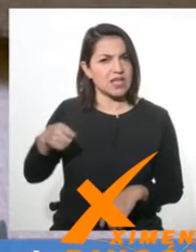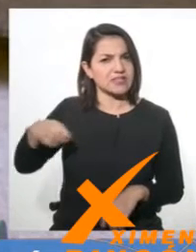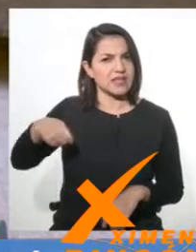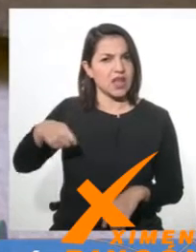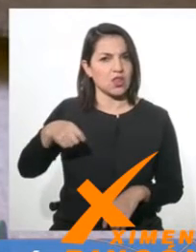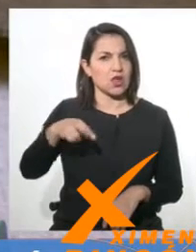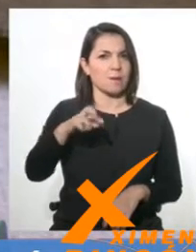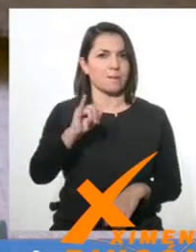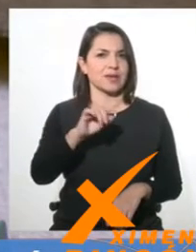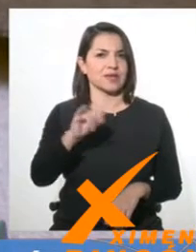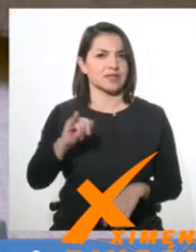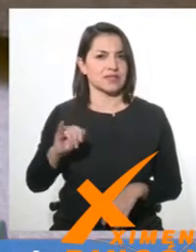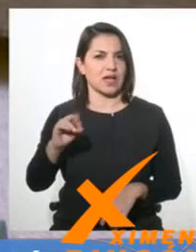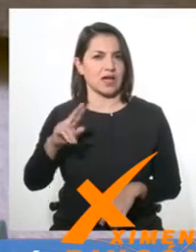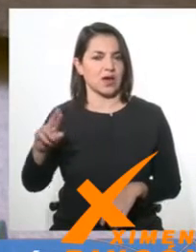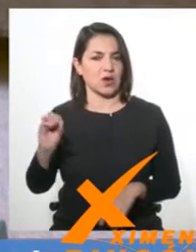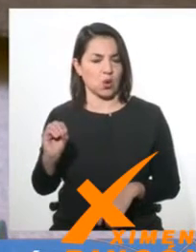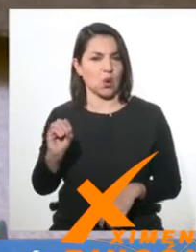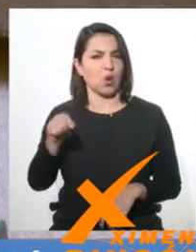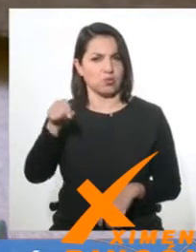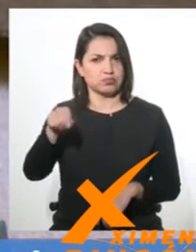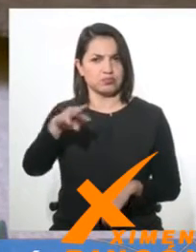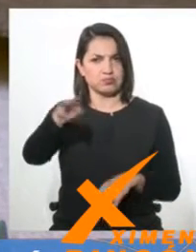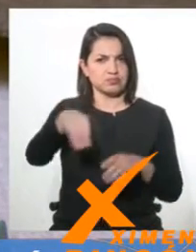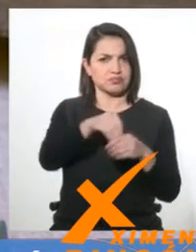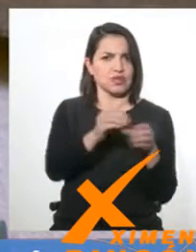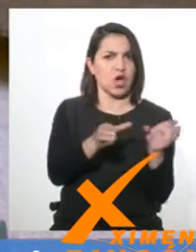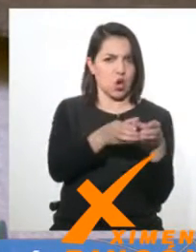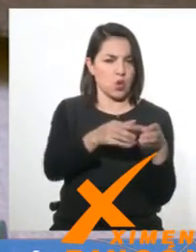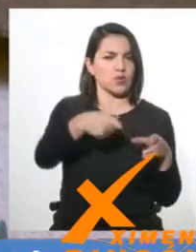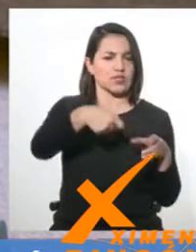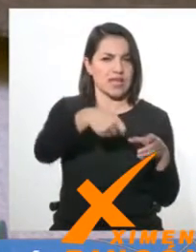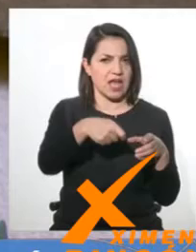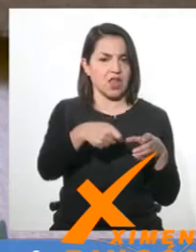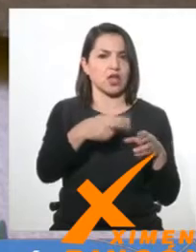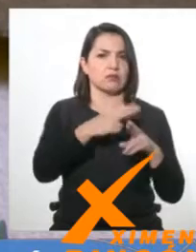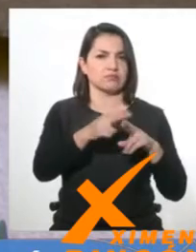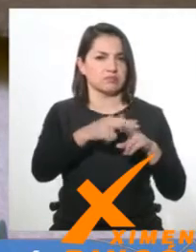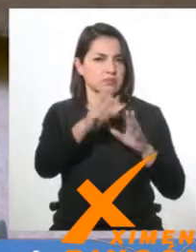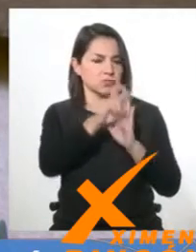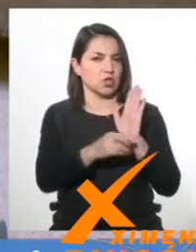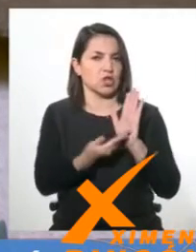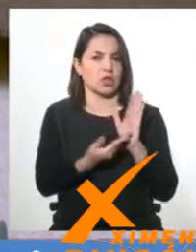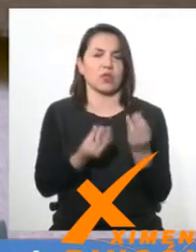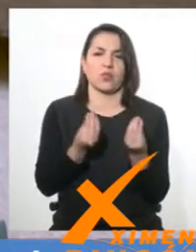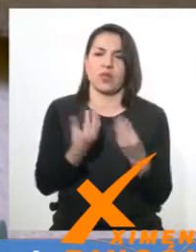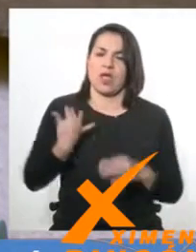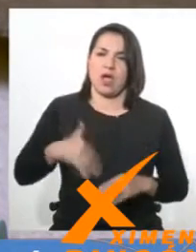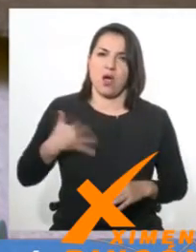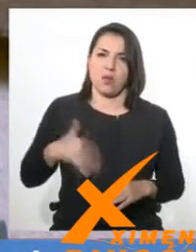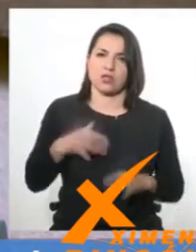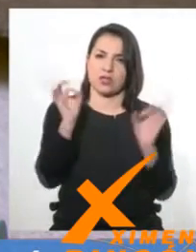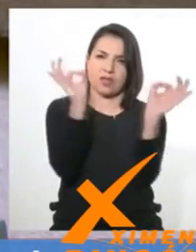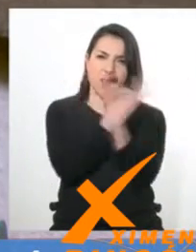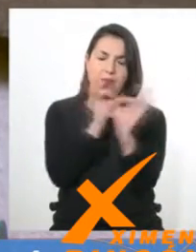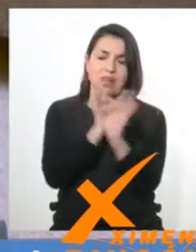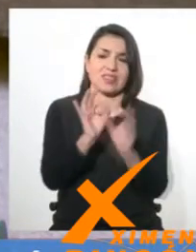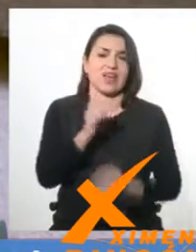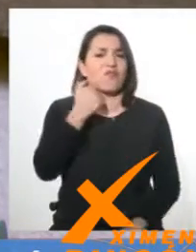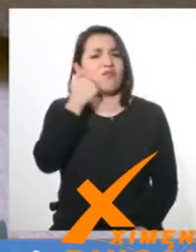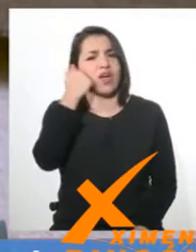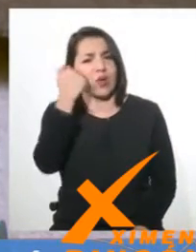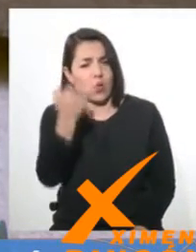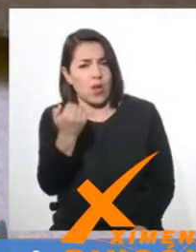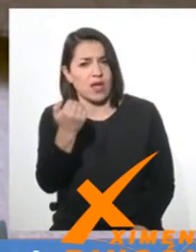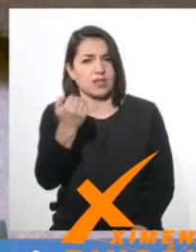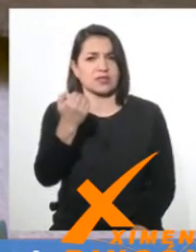que es importante definir que es una vergüenza, o es importante